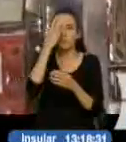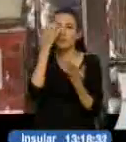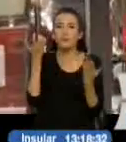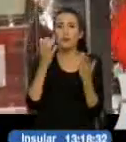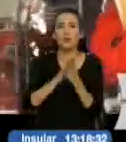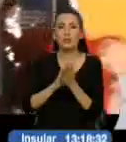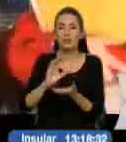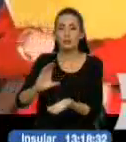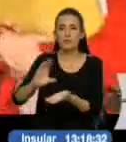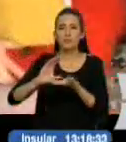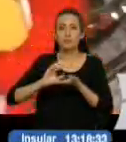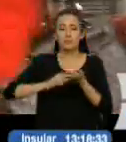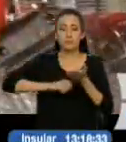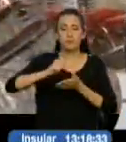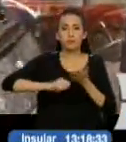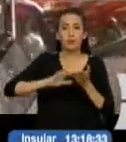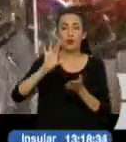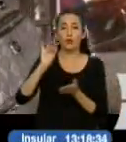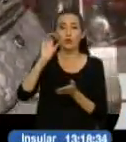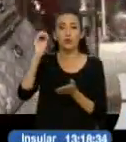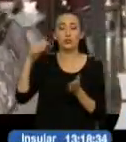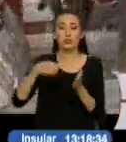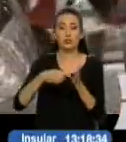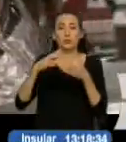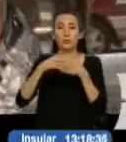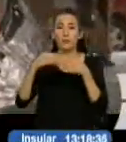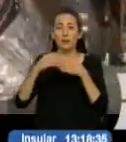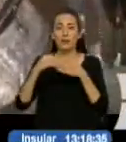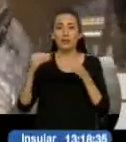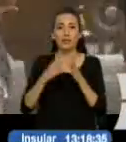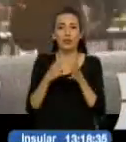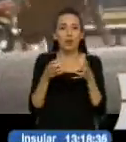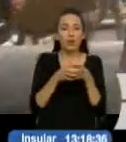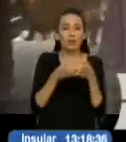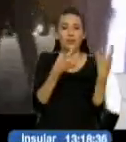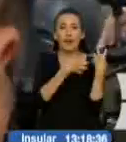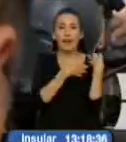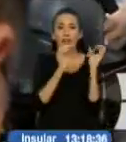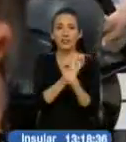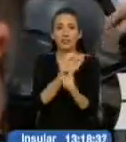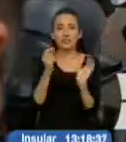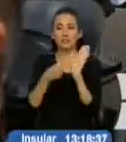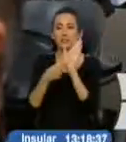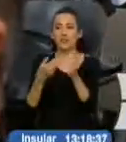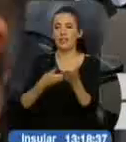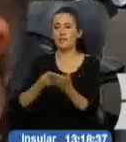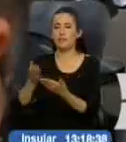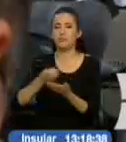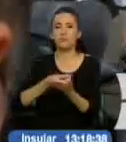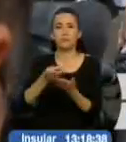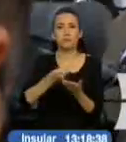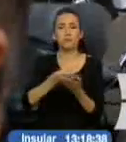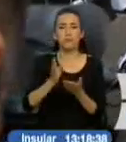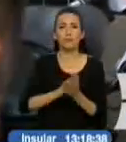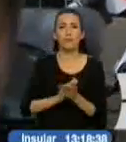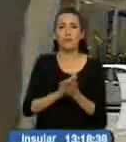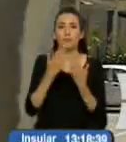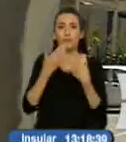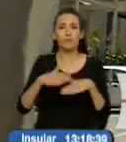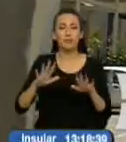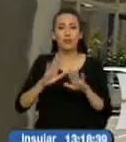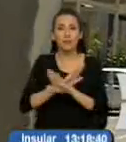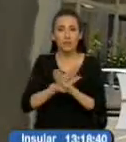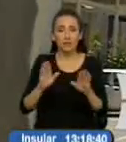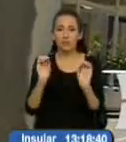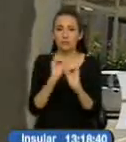tramitado la entrega de un crédito de $800,000 a través del banco COFIEC sin ningún tipo de garantías. Dicha sentencia no puso fin a las investigaciones en el caso